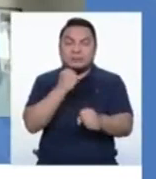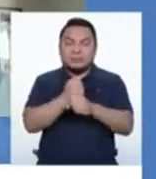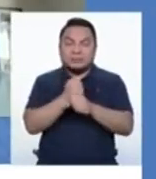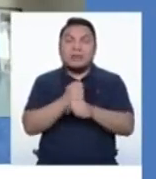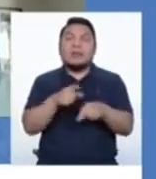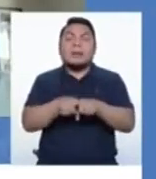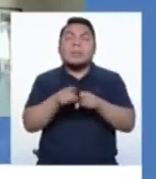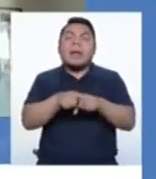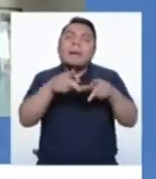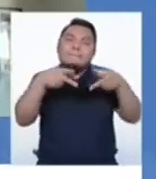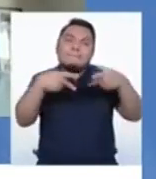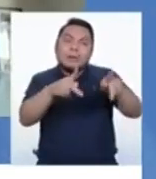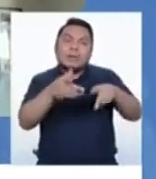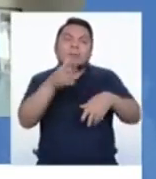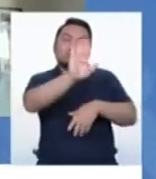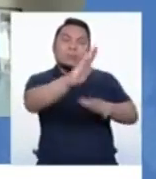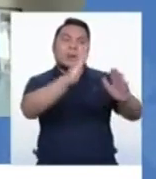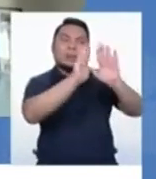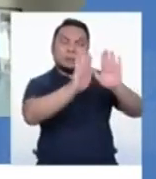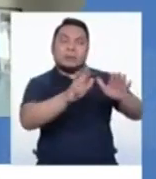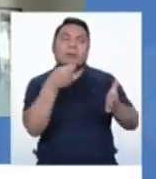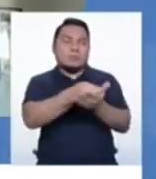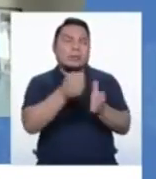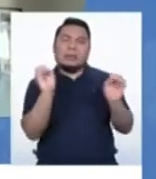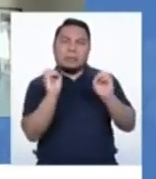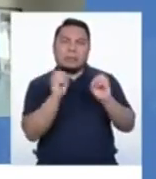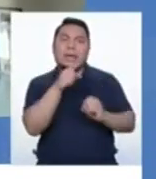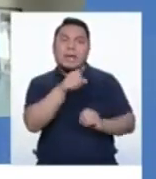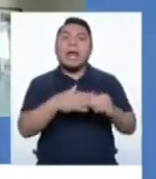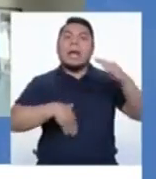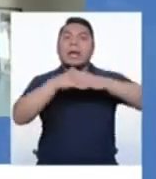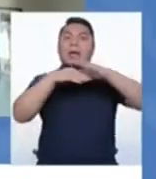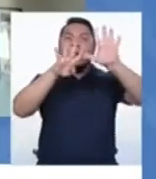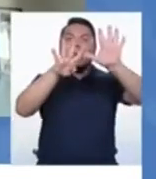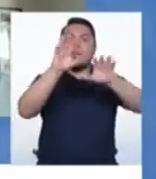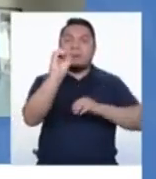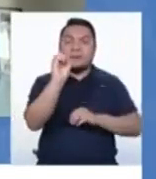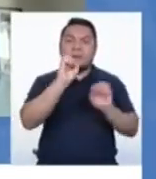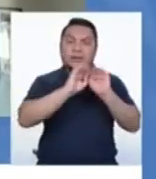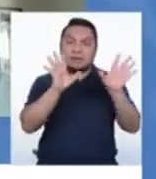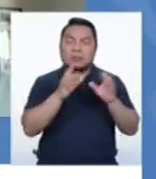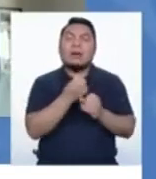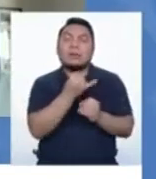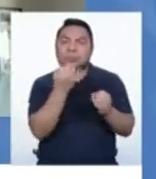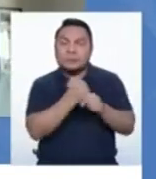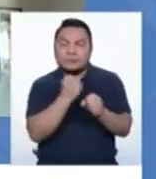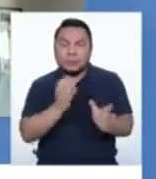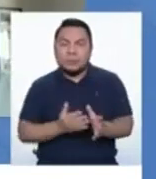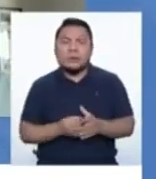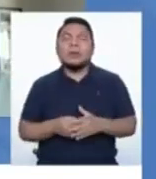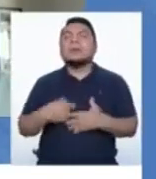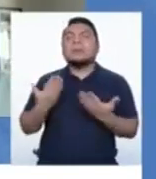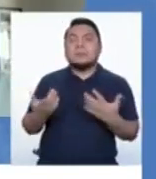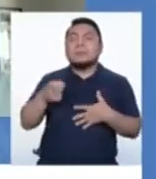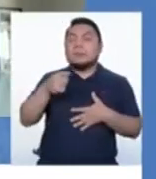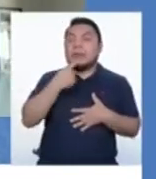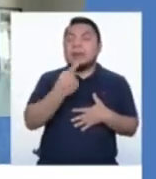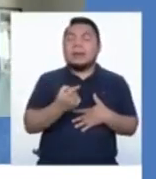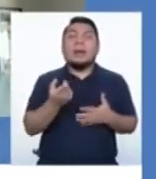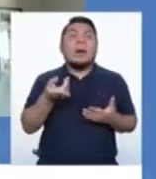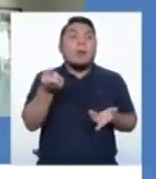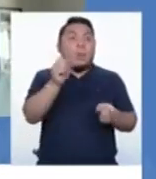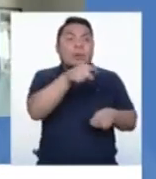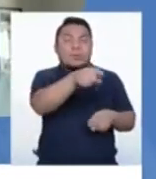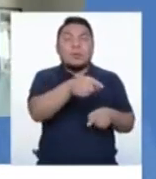la licencia sin goce de haber que nos dice aplicaría por 90 días solo para determinados trabajadores, ¿es una garantía para que pasado